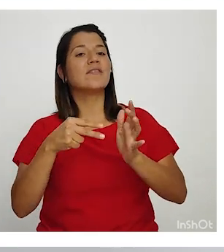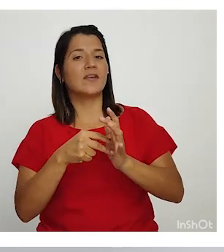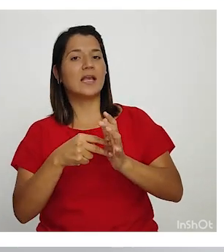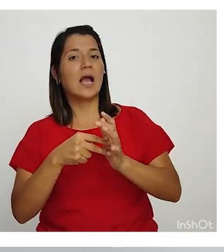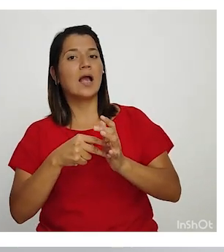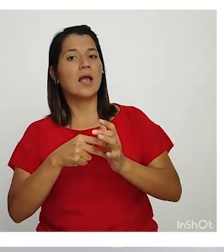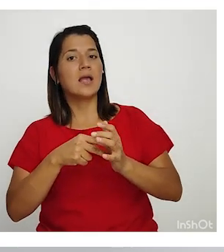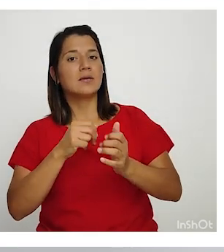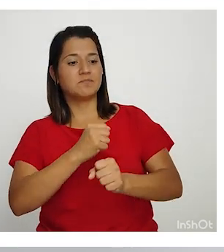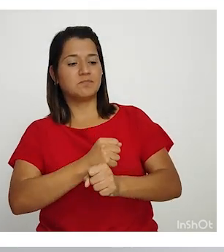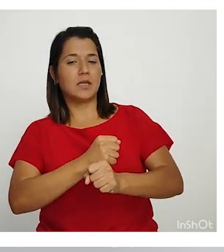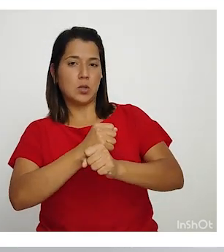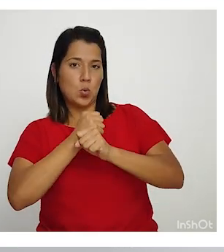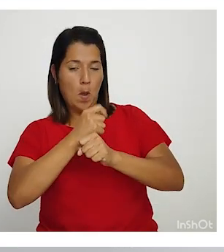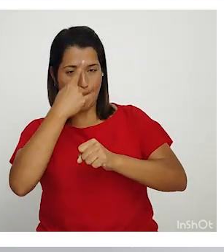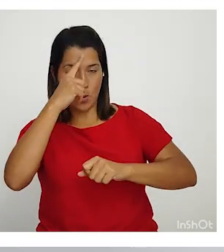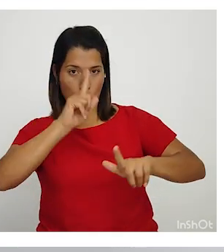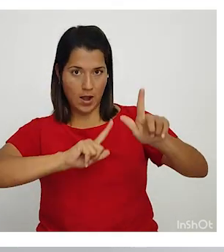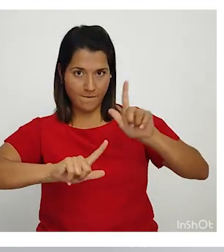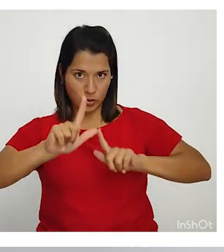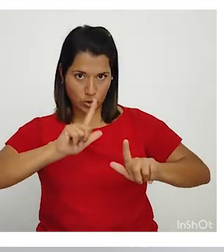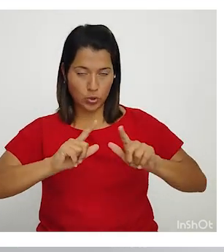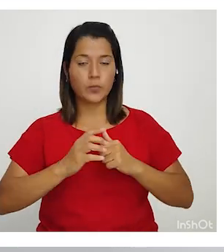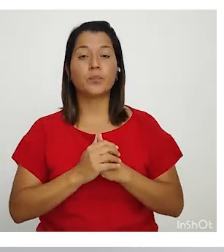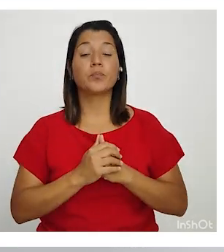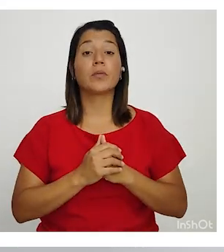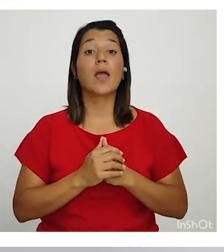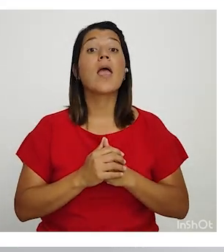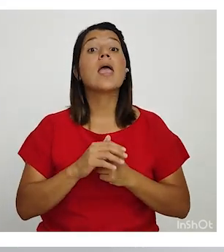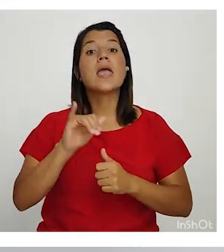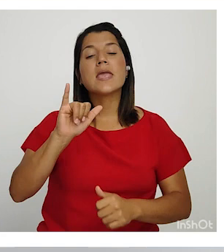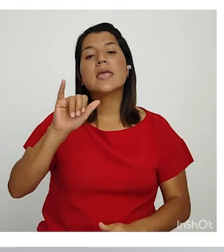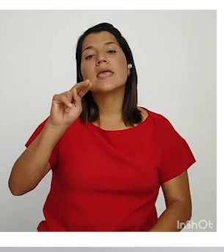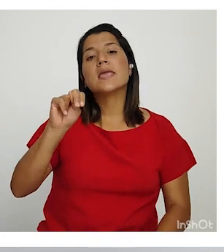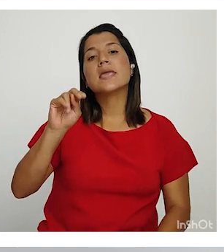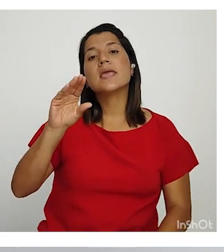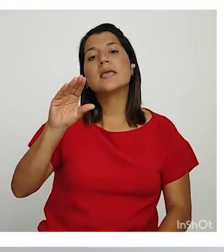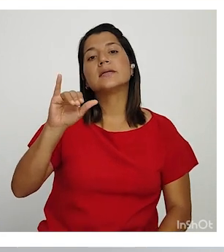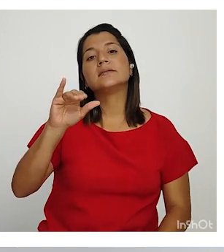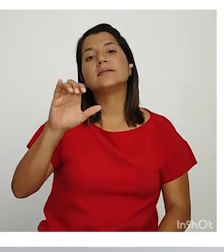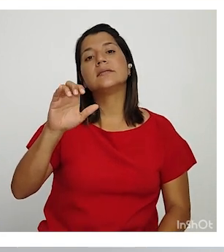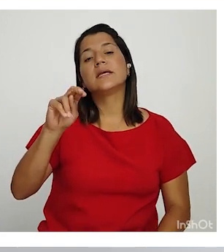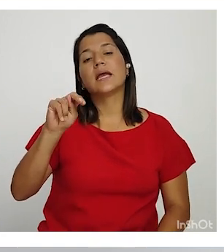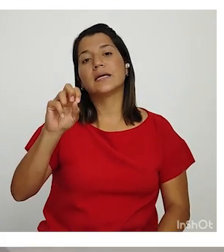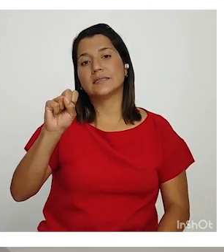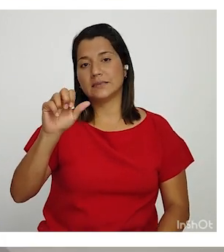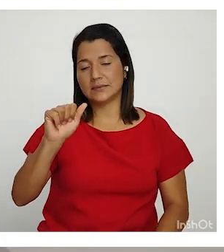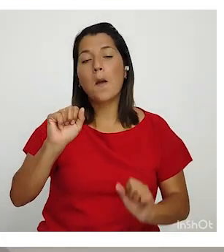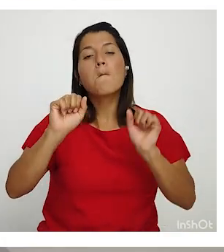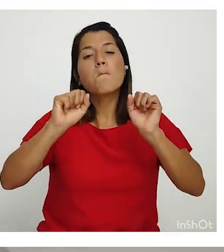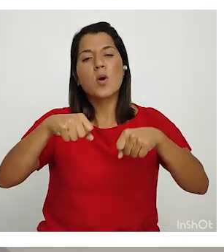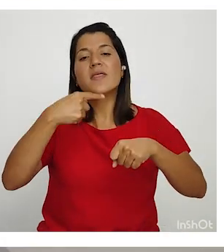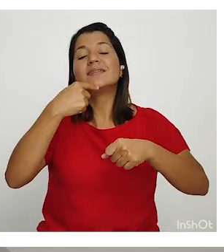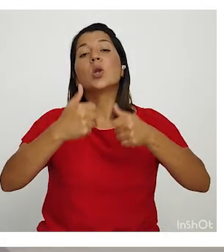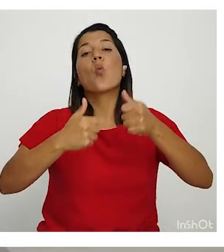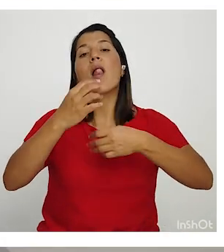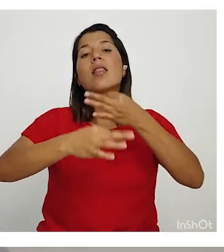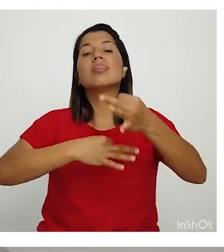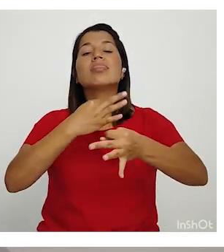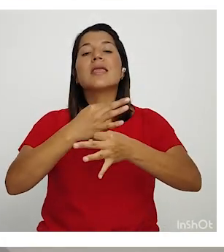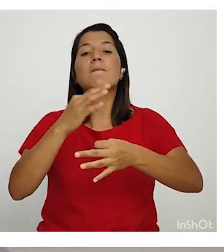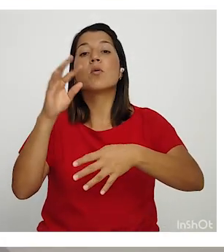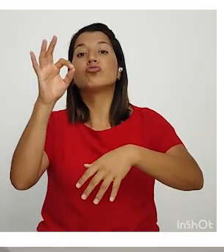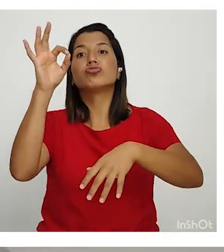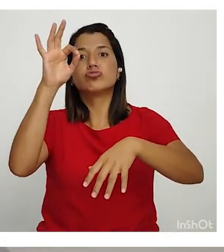También el INCIENSA puede hacer la valoración y poder definir qué tipo de dengue es. Y así nosotros tenemos identificados los tipos de